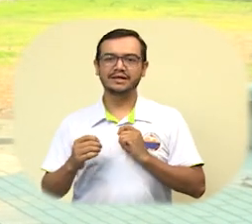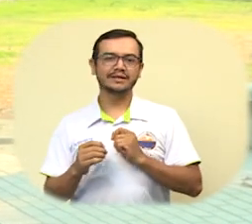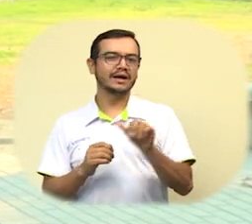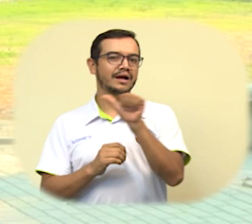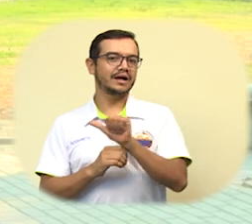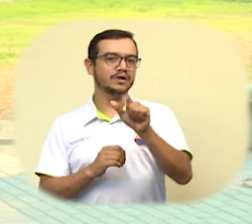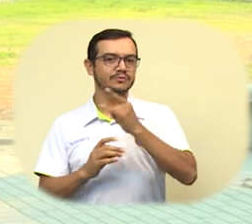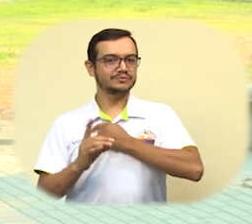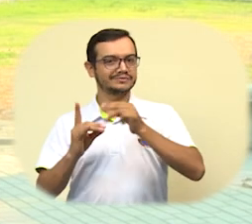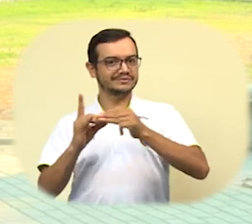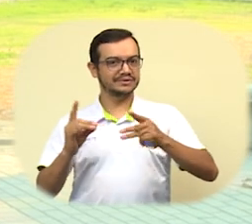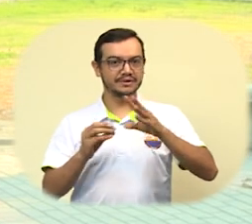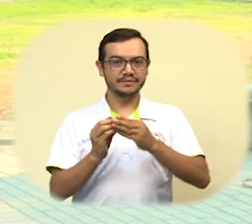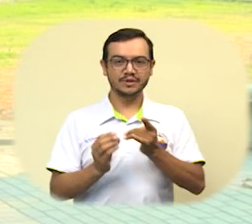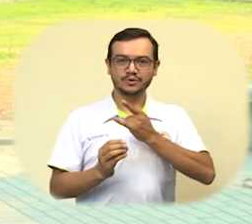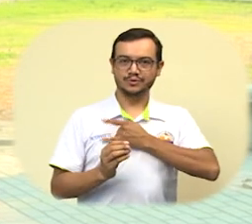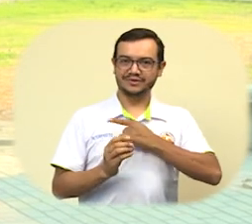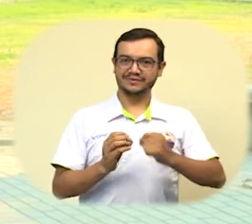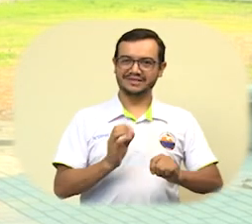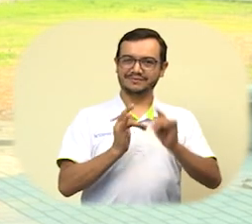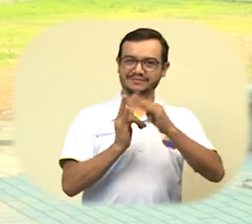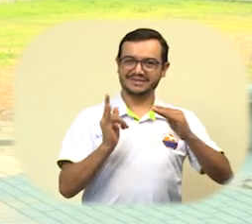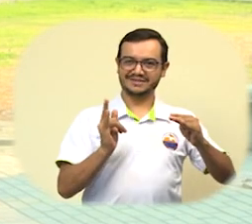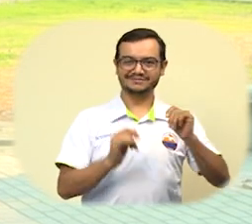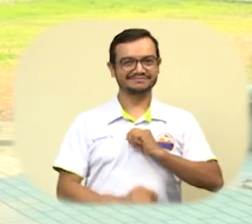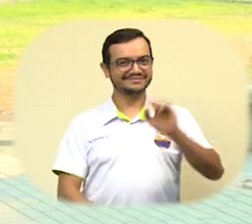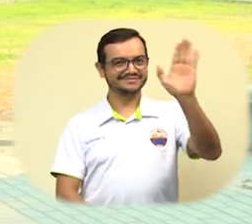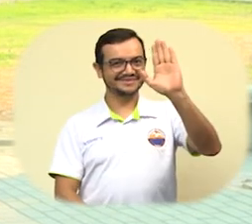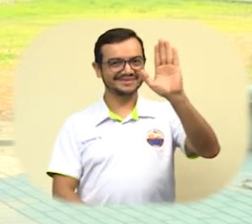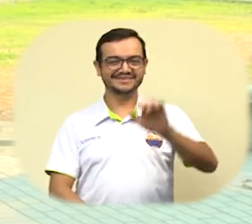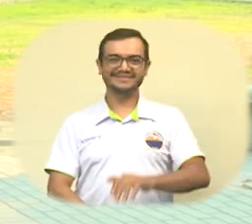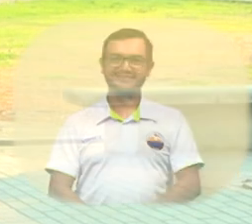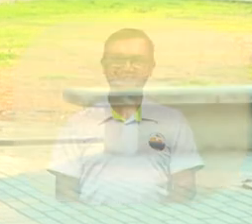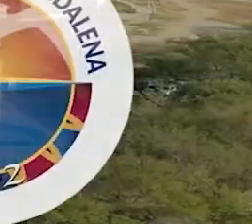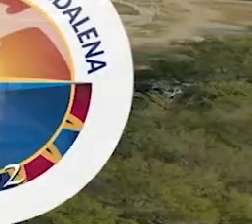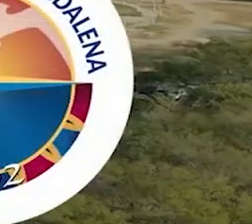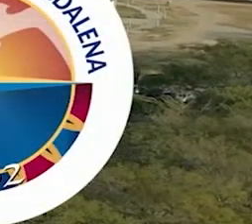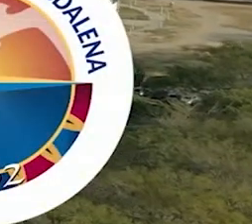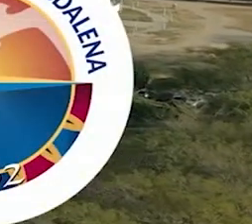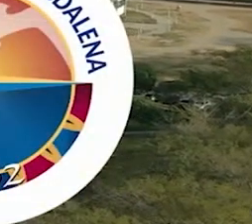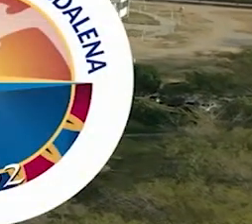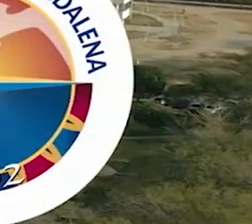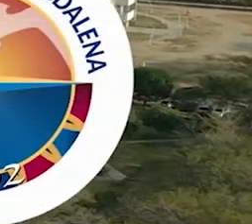@unimagdalena para Instagram y Twitter y Universidad del Magdalena en Facebook. Hasta pronto.